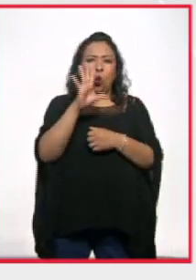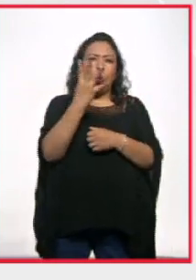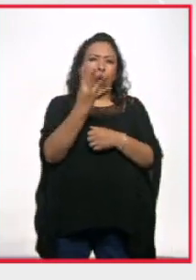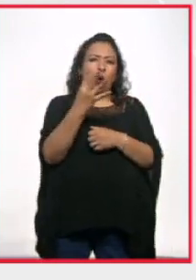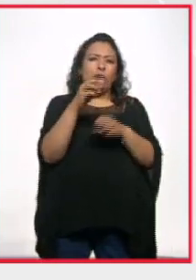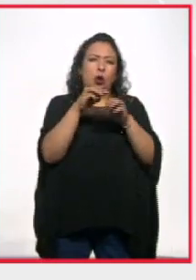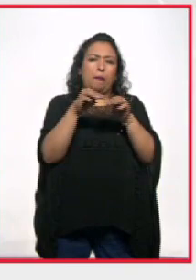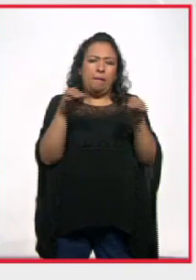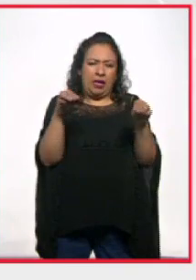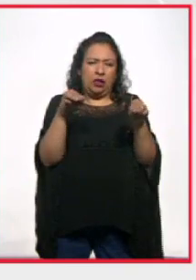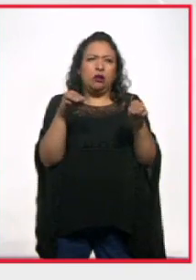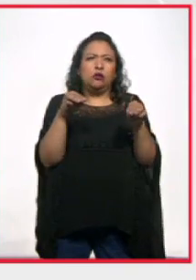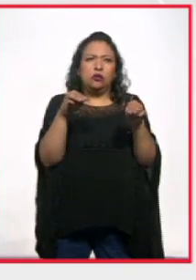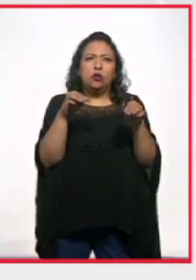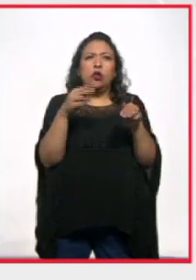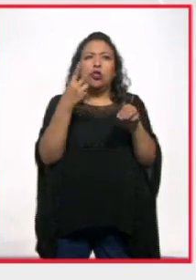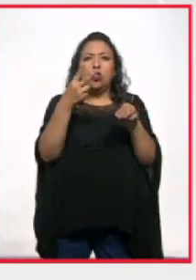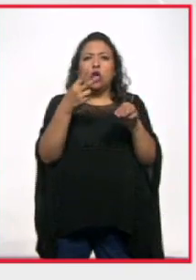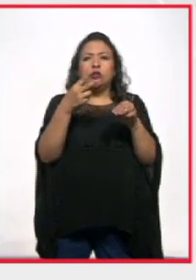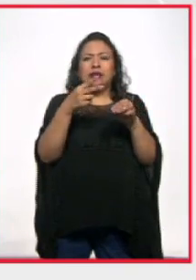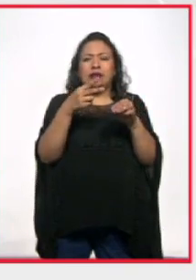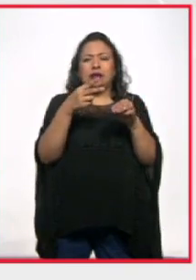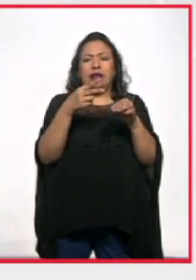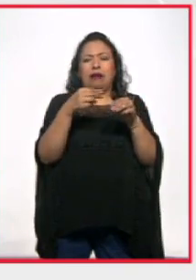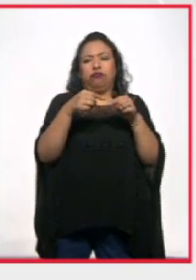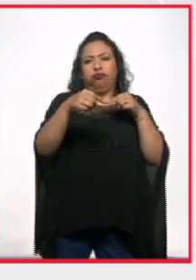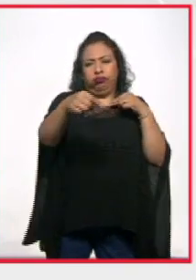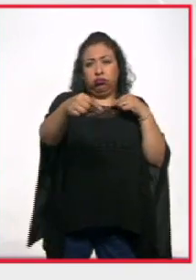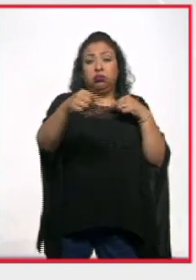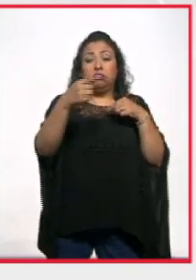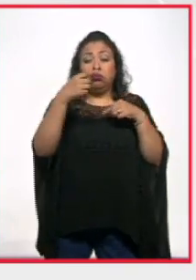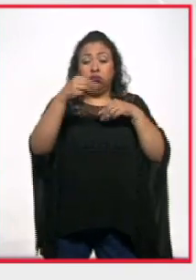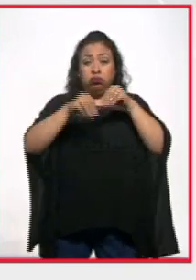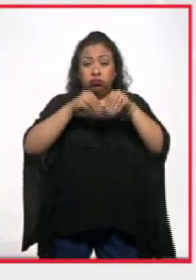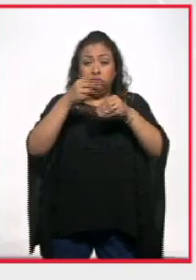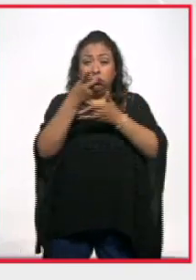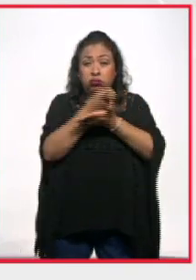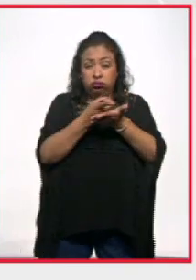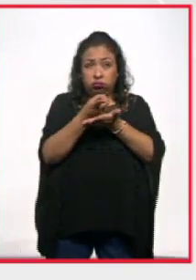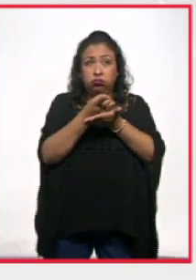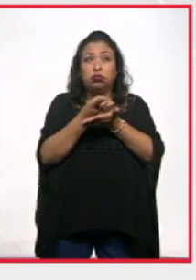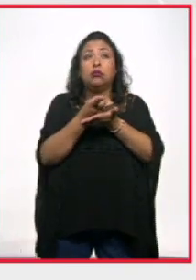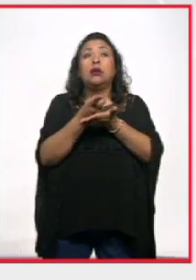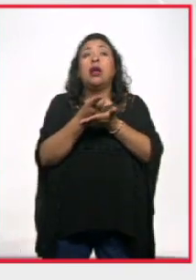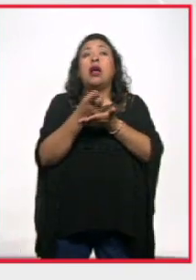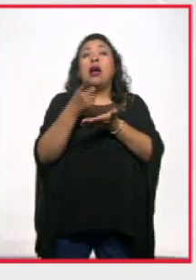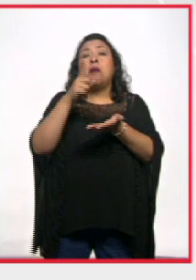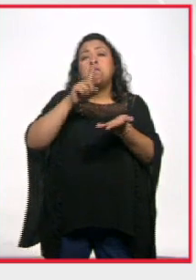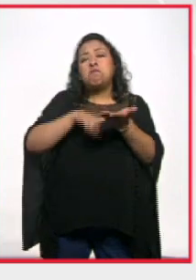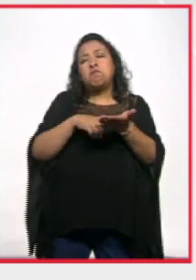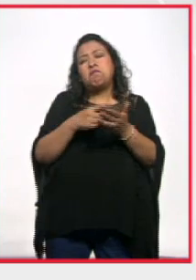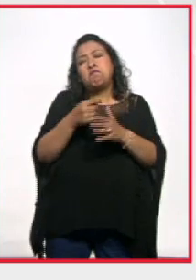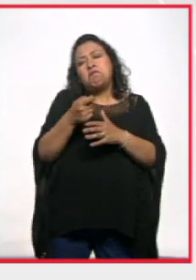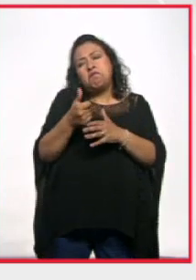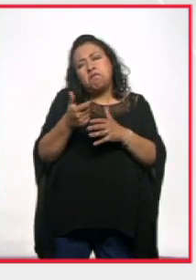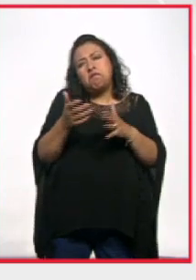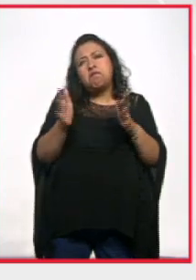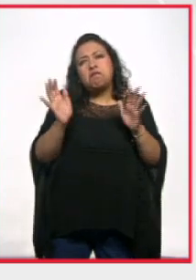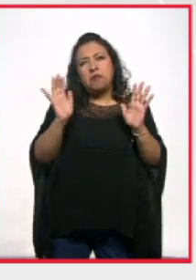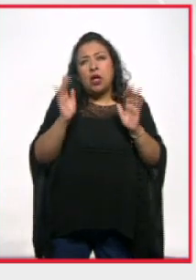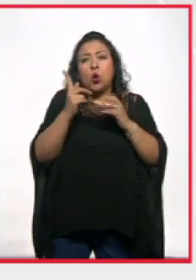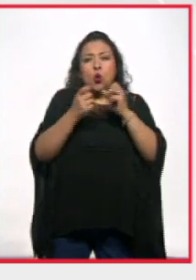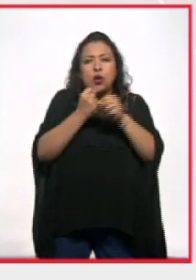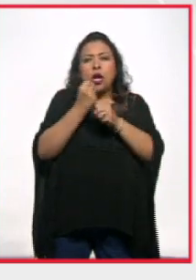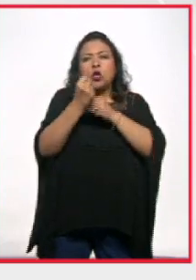metros de envergadura y 2 metros de largo. En nuestro proceso de diseño se compone casi... Bueno, es